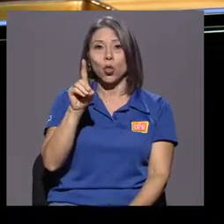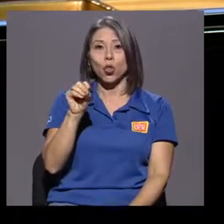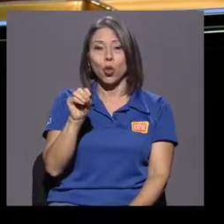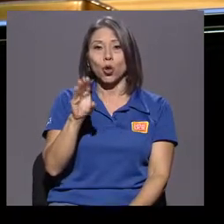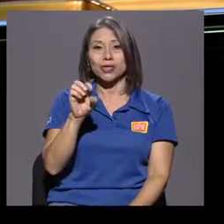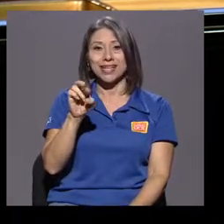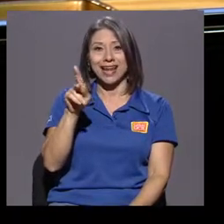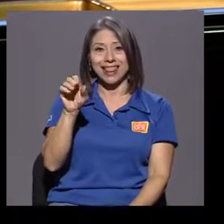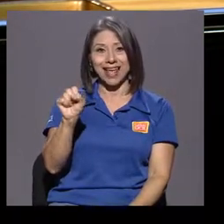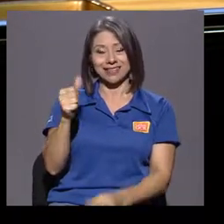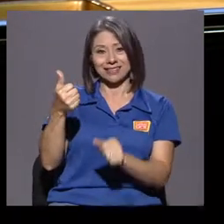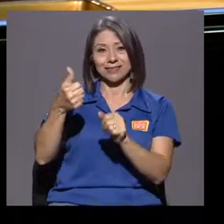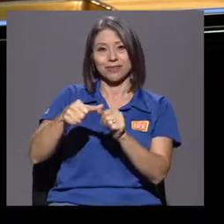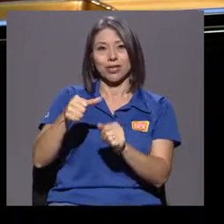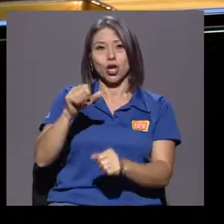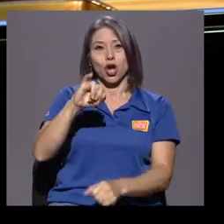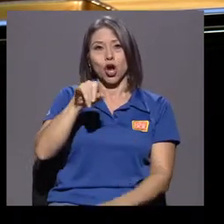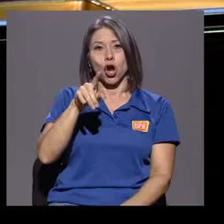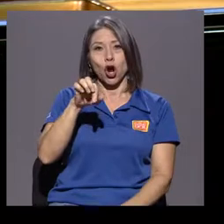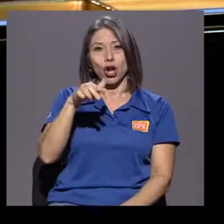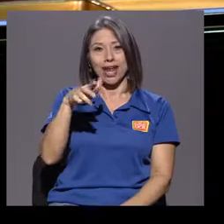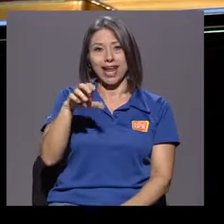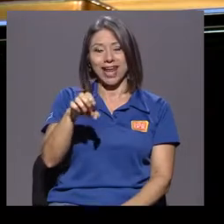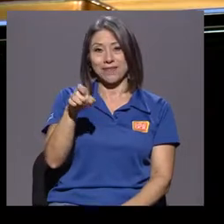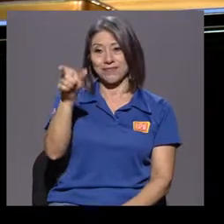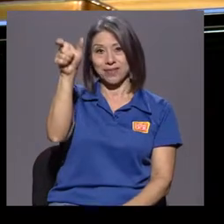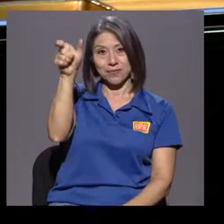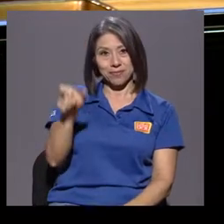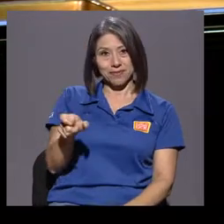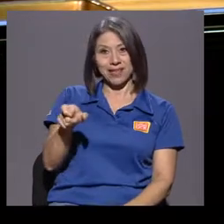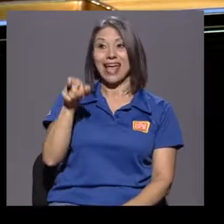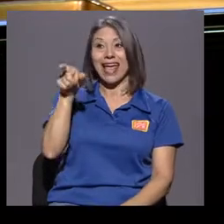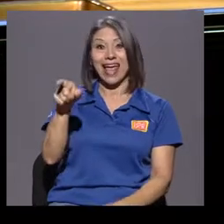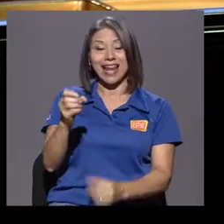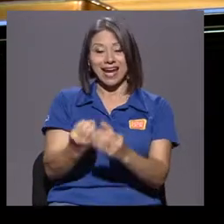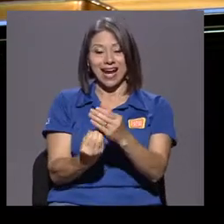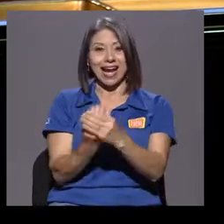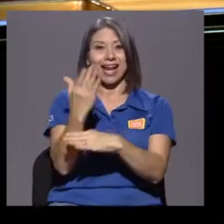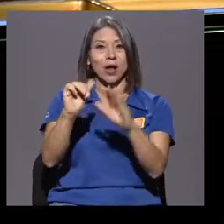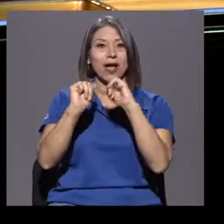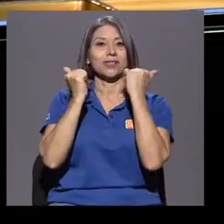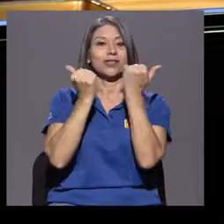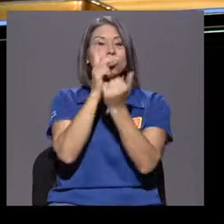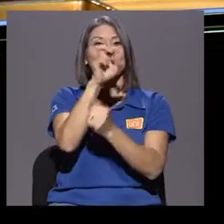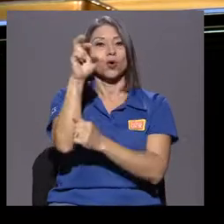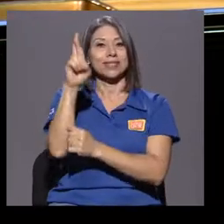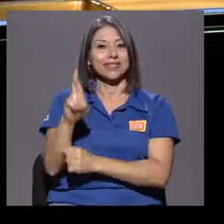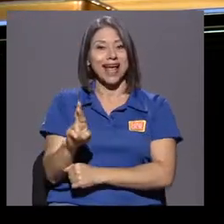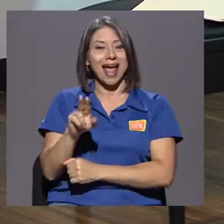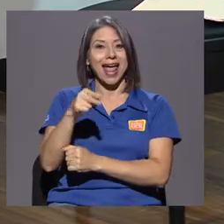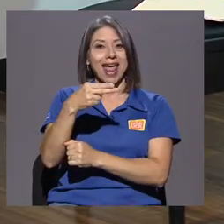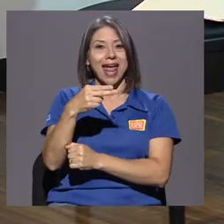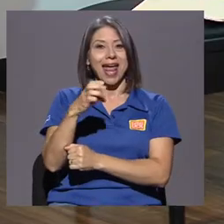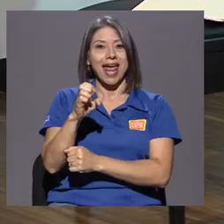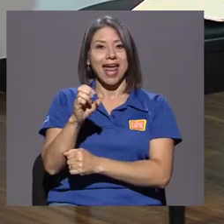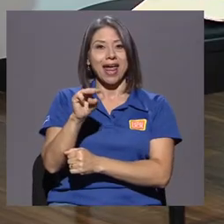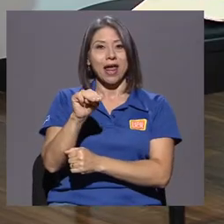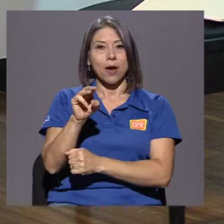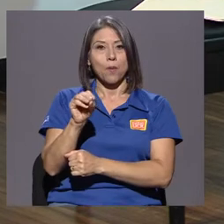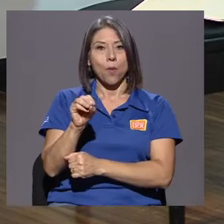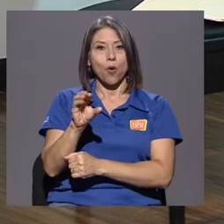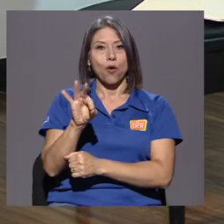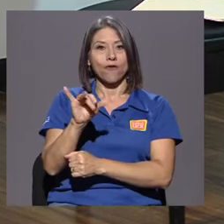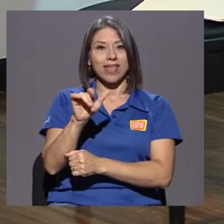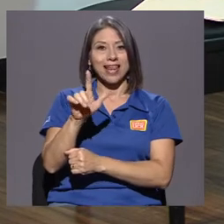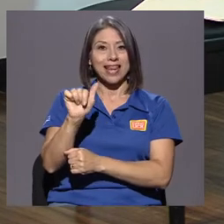que fue el que creó la asociación costarricense de hemofilia de la cual fue